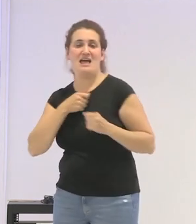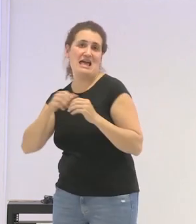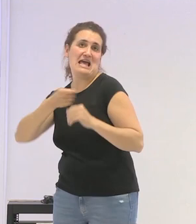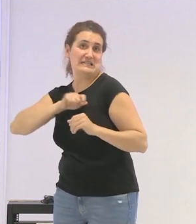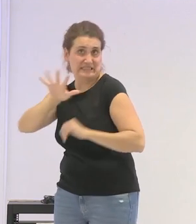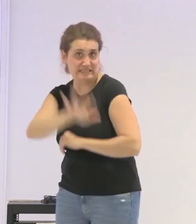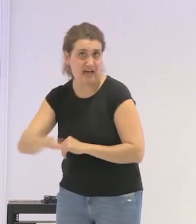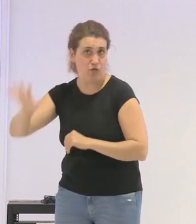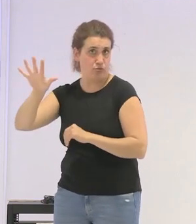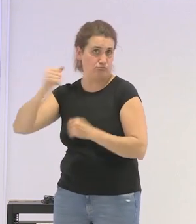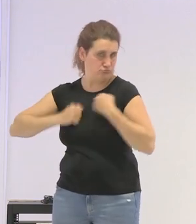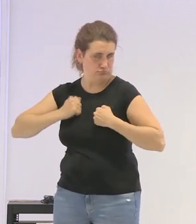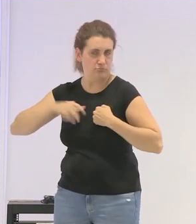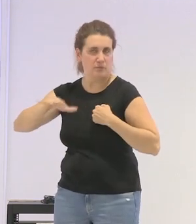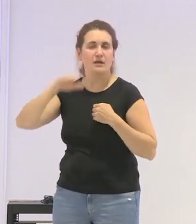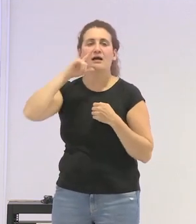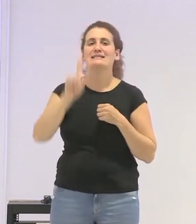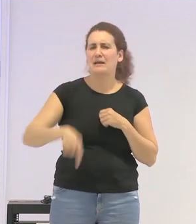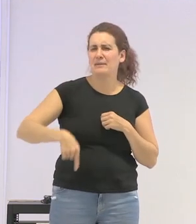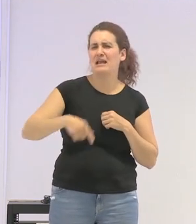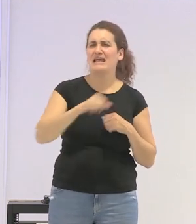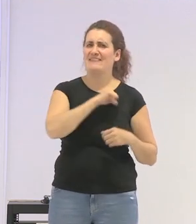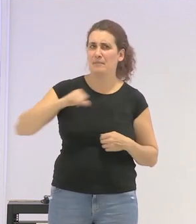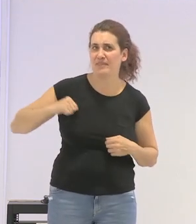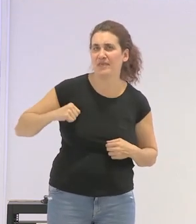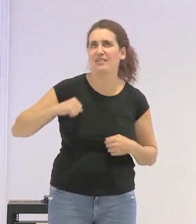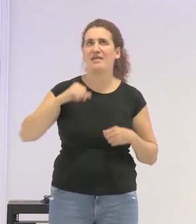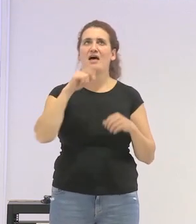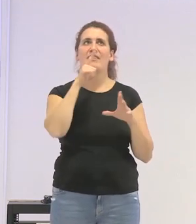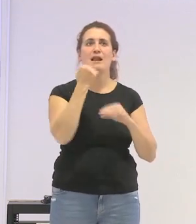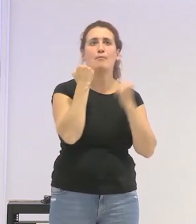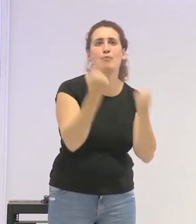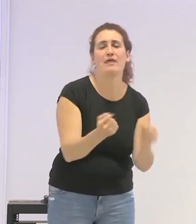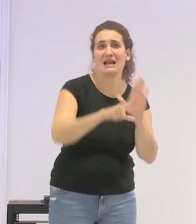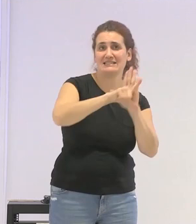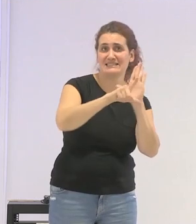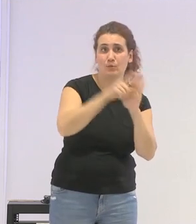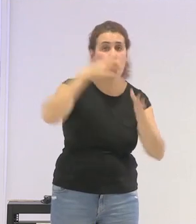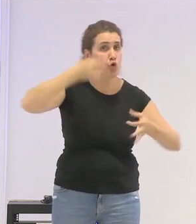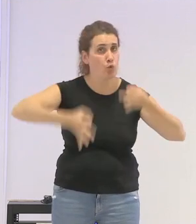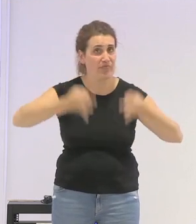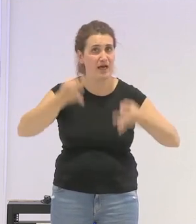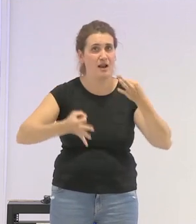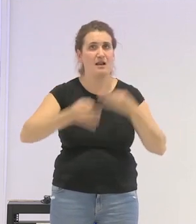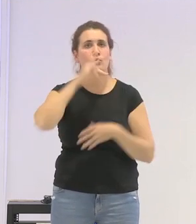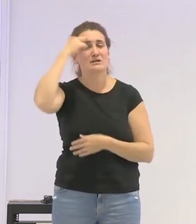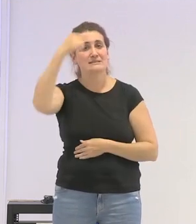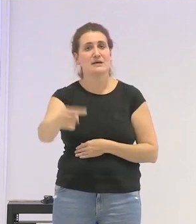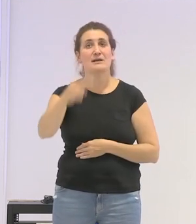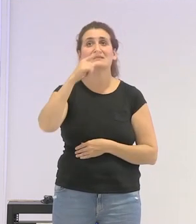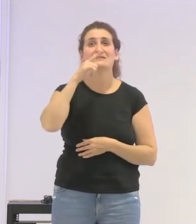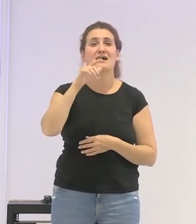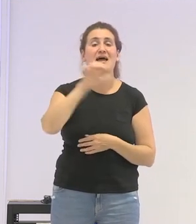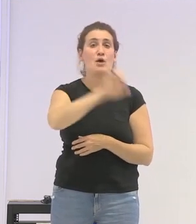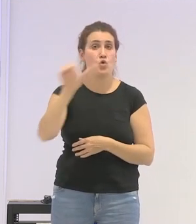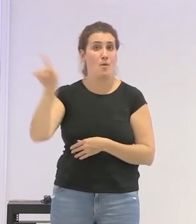avanzando, y también hablan de independencia del poder legislativo y judicial, porque sabéis que precisamente en Europa del Este,